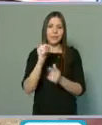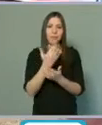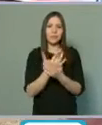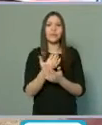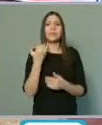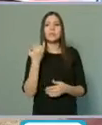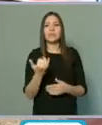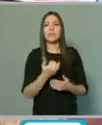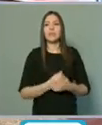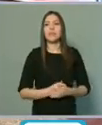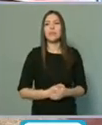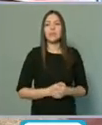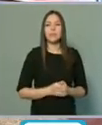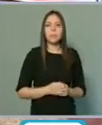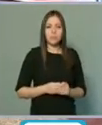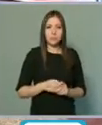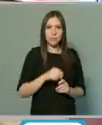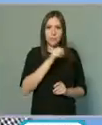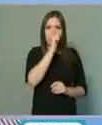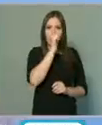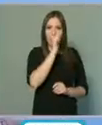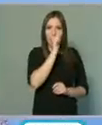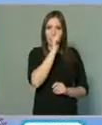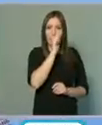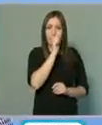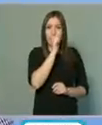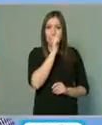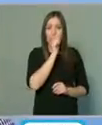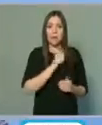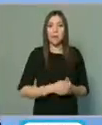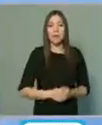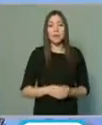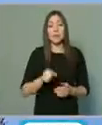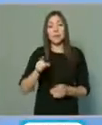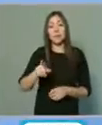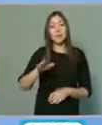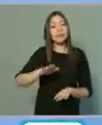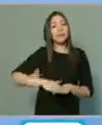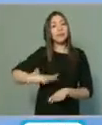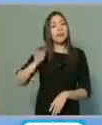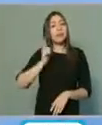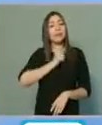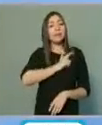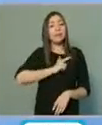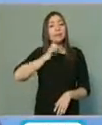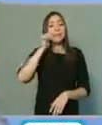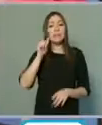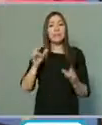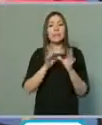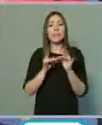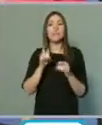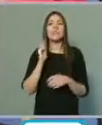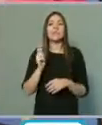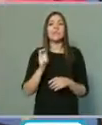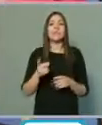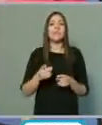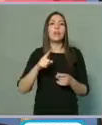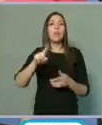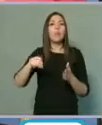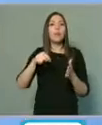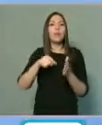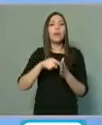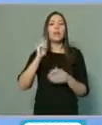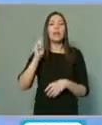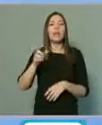bueno, oye, Claudia, fíjate que no tenemos. Lo que más nos gusta, la verdad, cuando vamos contigo de viaje, es también lo que nos ofrecen estos lugares